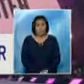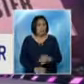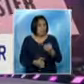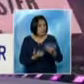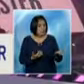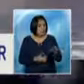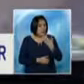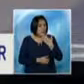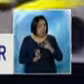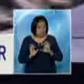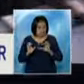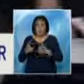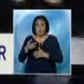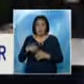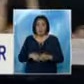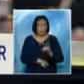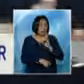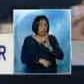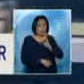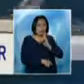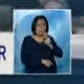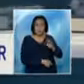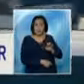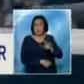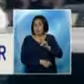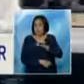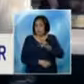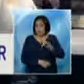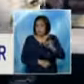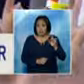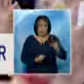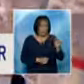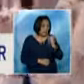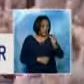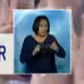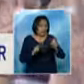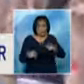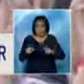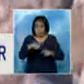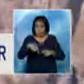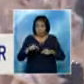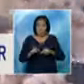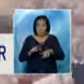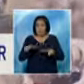Finalmente, los Black Eyed Peas y la estadounidense Katy Perry se solidarizaron y cantaron para la gente de Manchester.